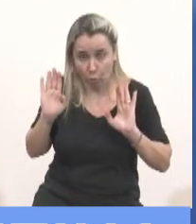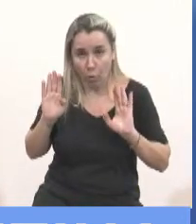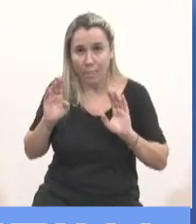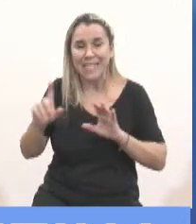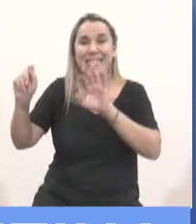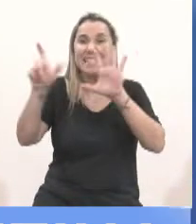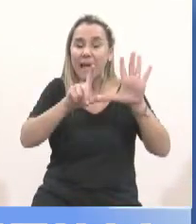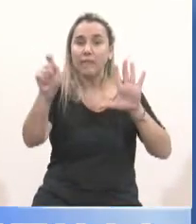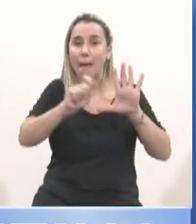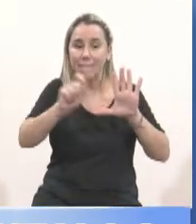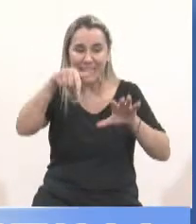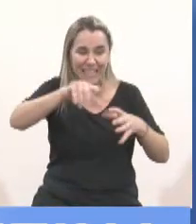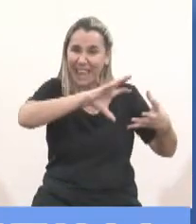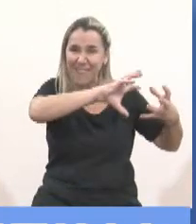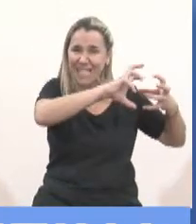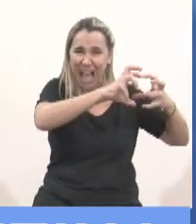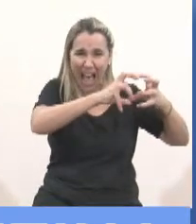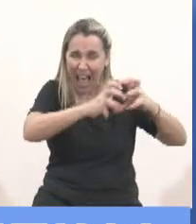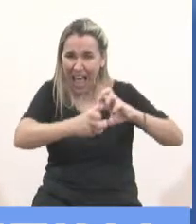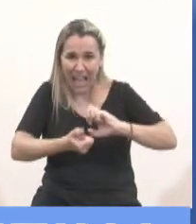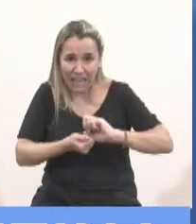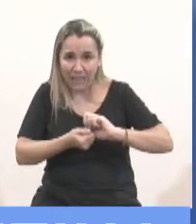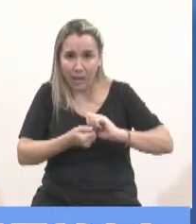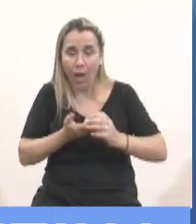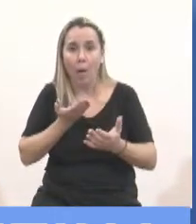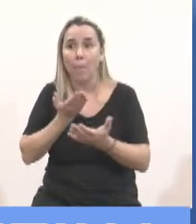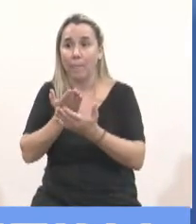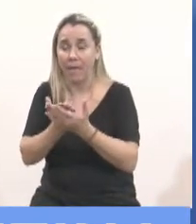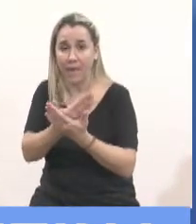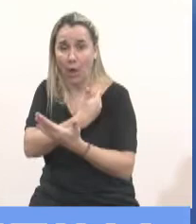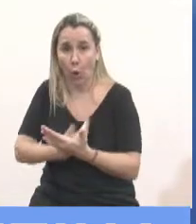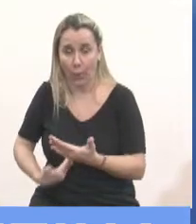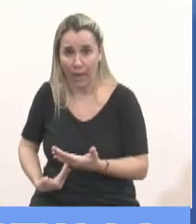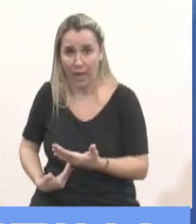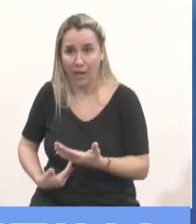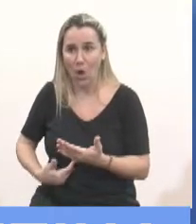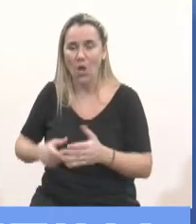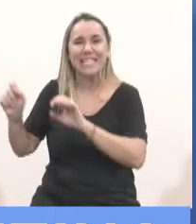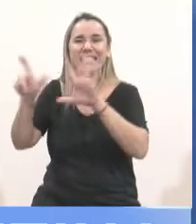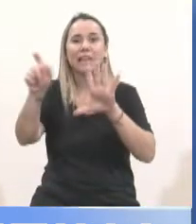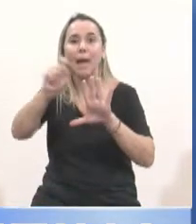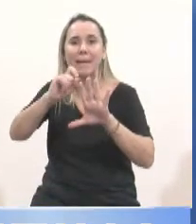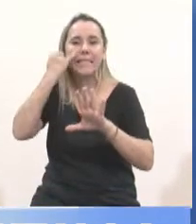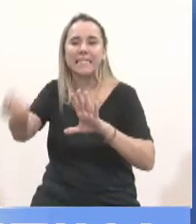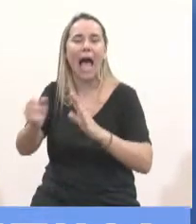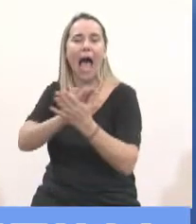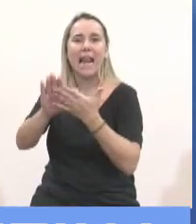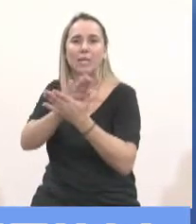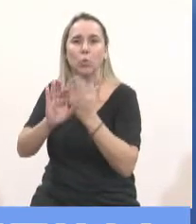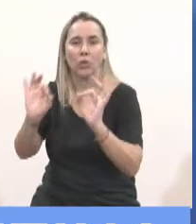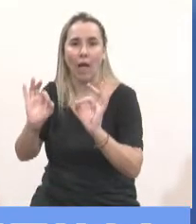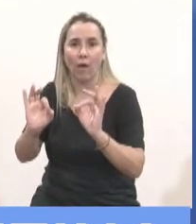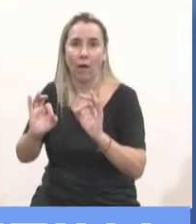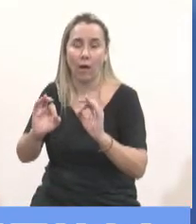a los 7 meses después de este desastre, esta debacle, venir a pedirle al gobierno resultados, cuando